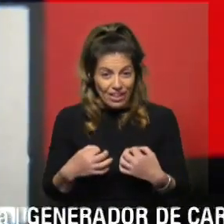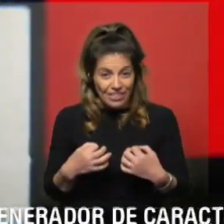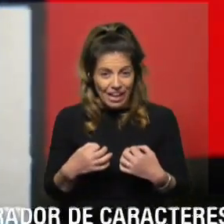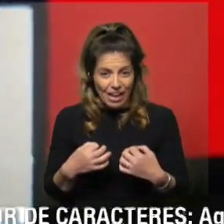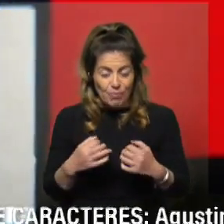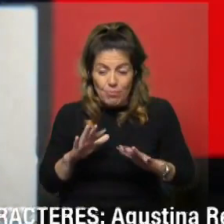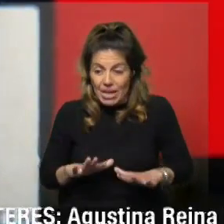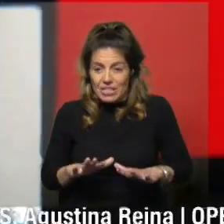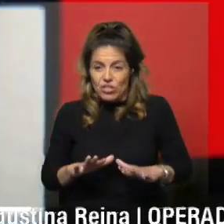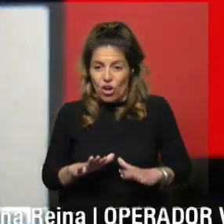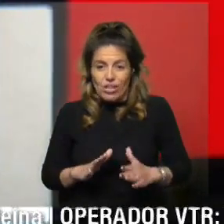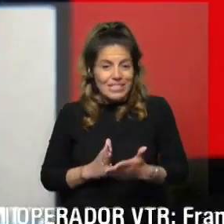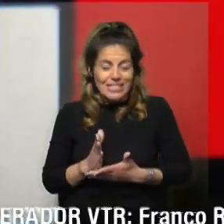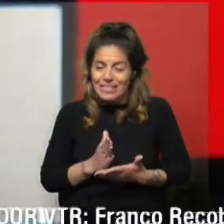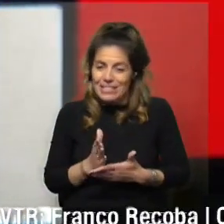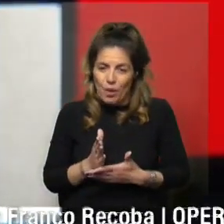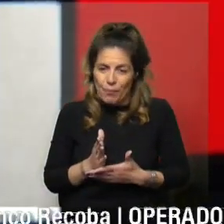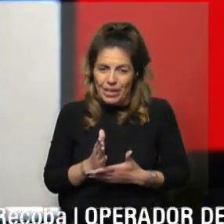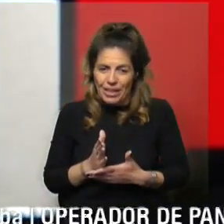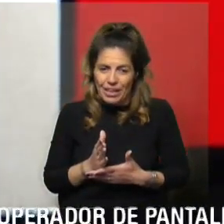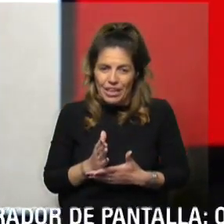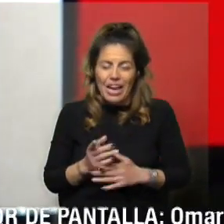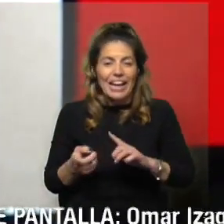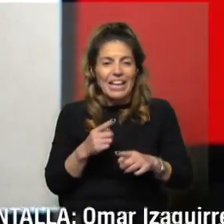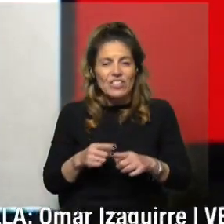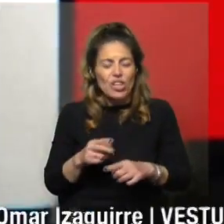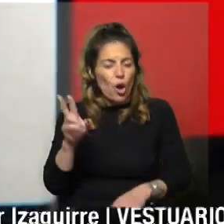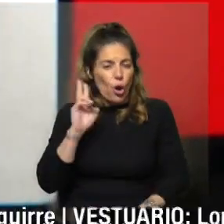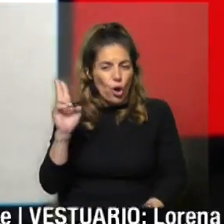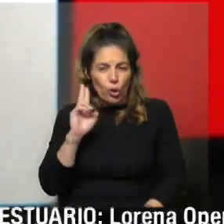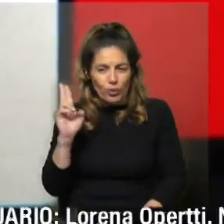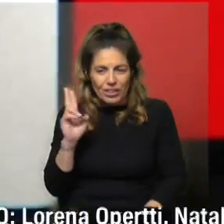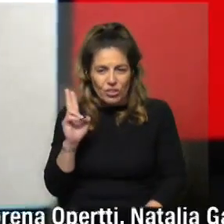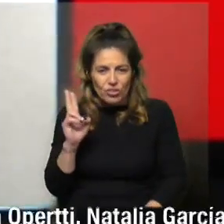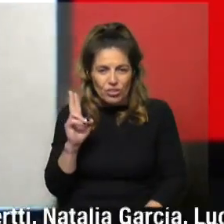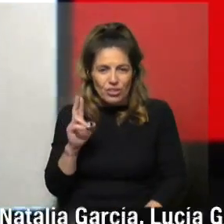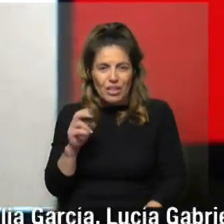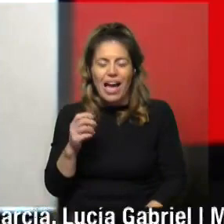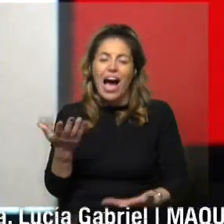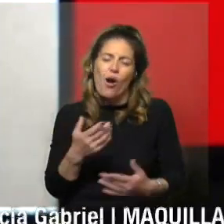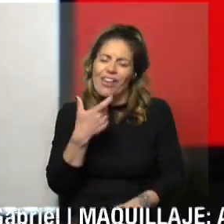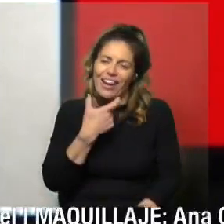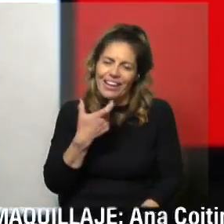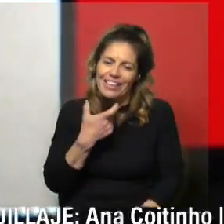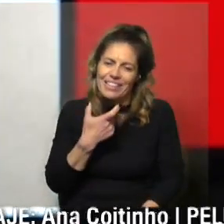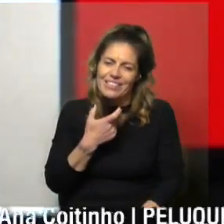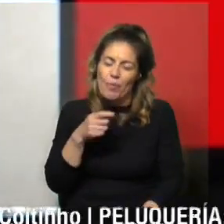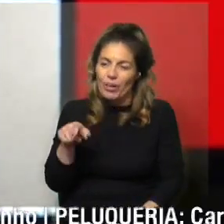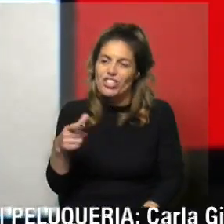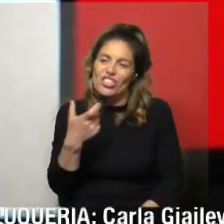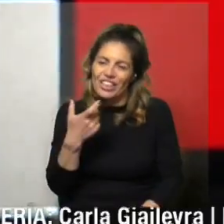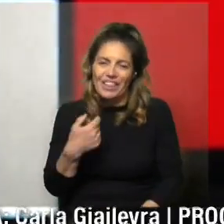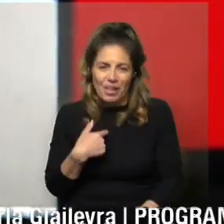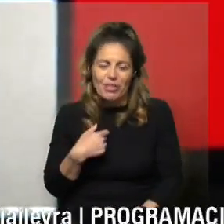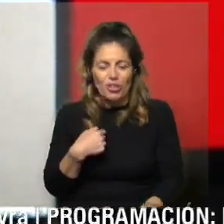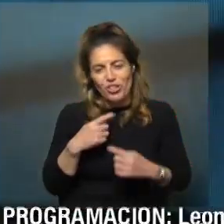paralizó toda la vida este y que tiene que ver mucho también con los ruidos me da un poco de risa ahora porque se ríen de mí entonces me río